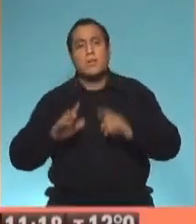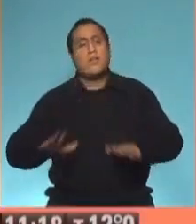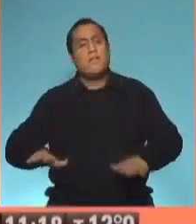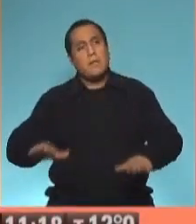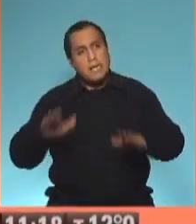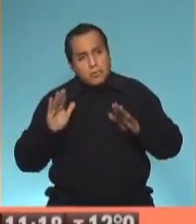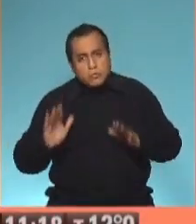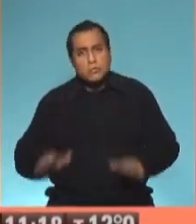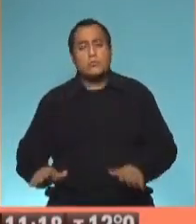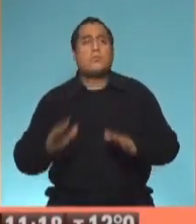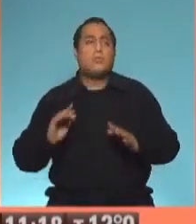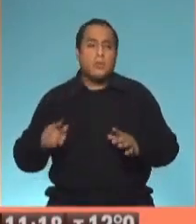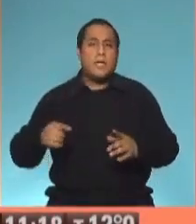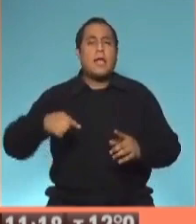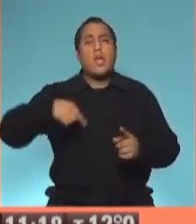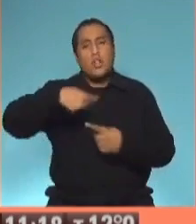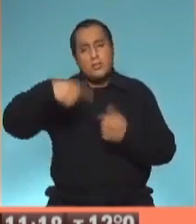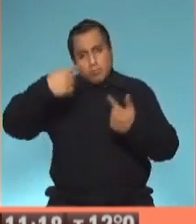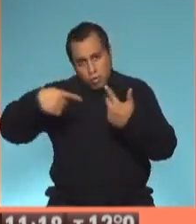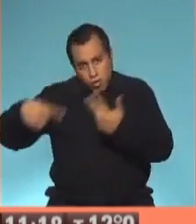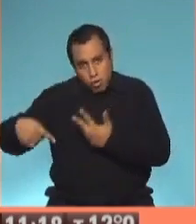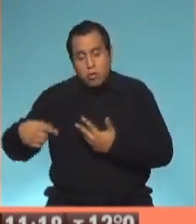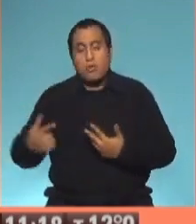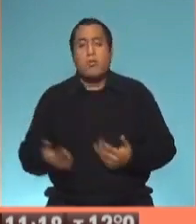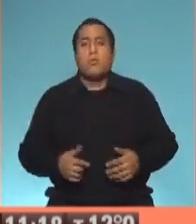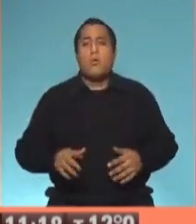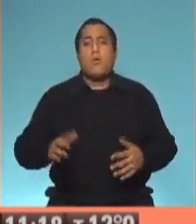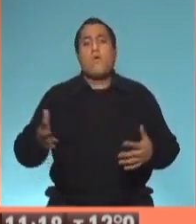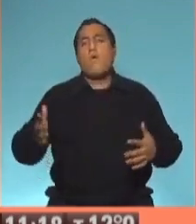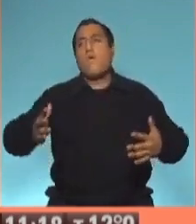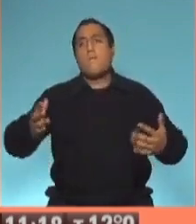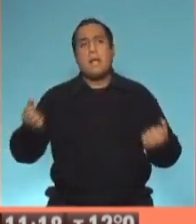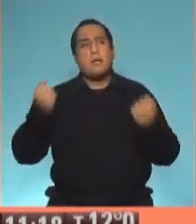nuestro sistema muscular, articular, cardíaco y respiratorio.